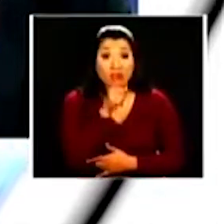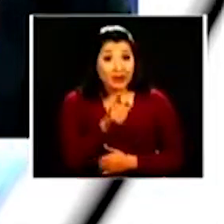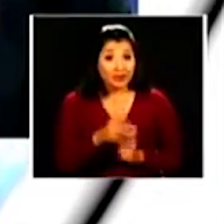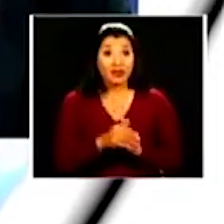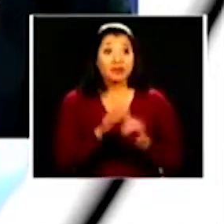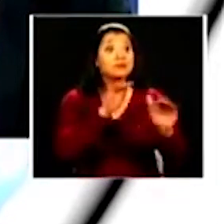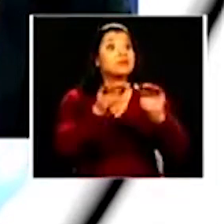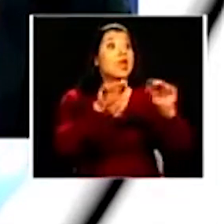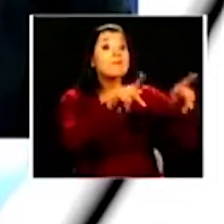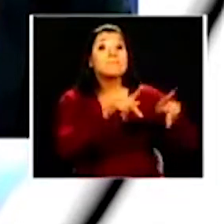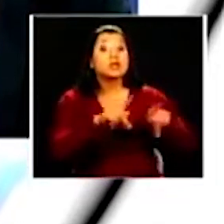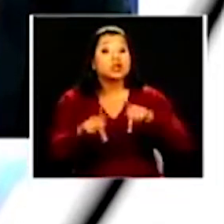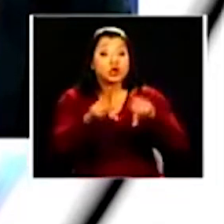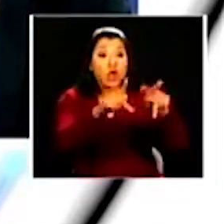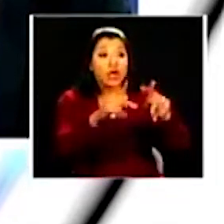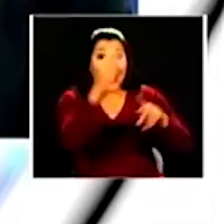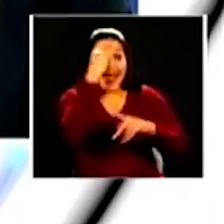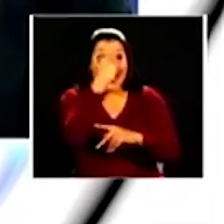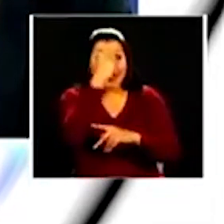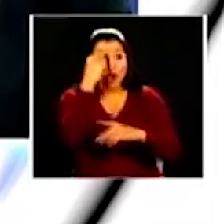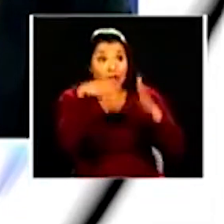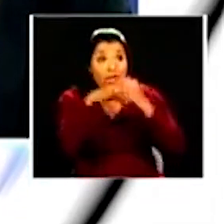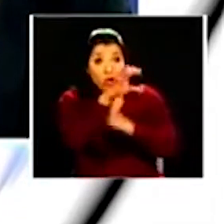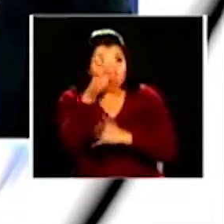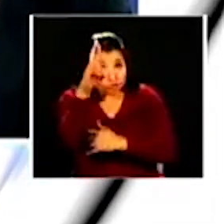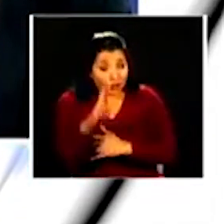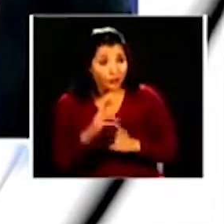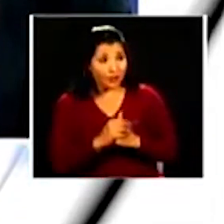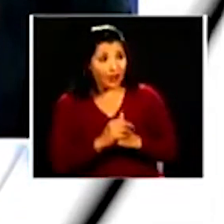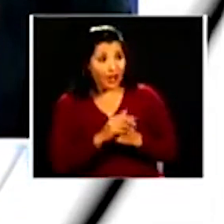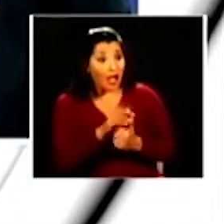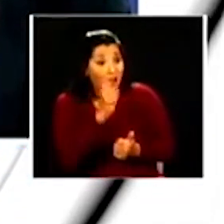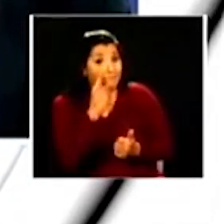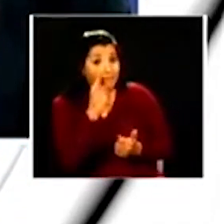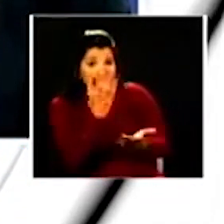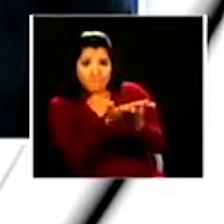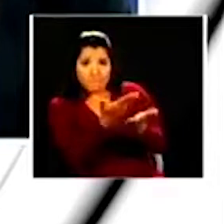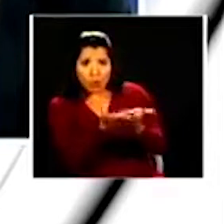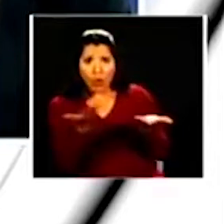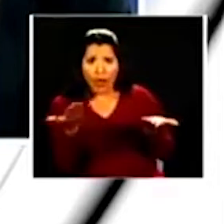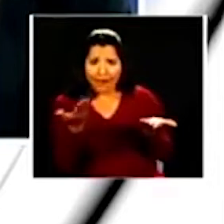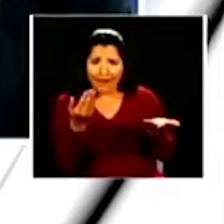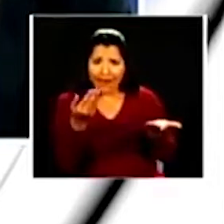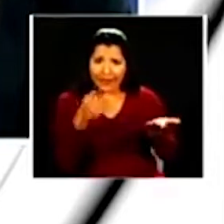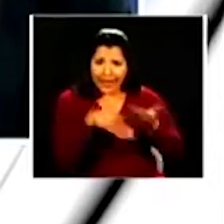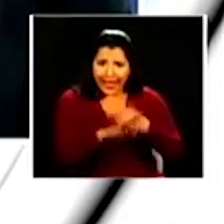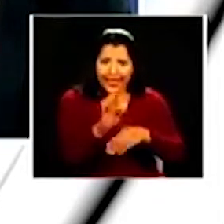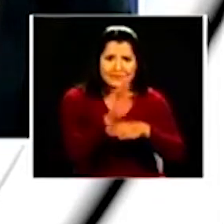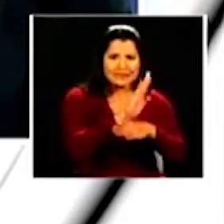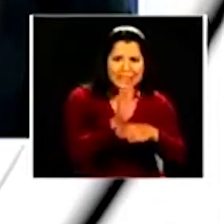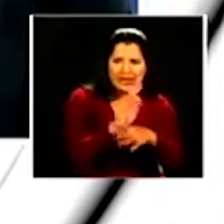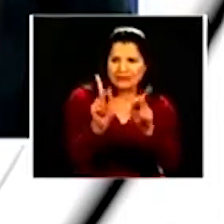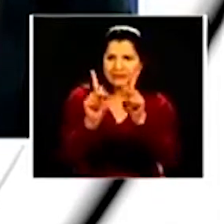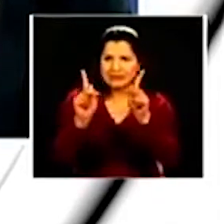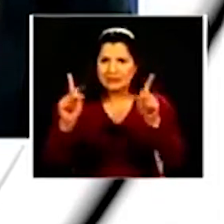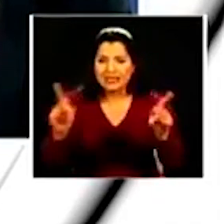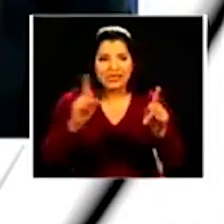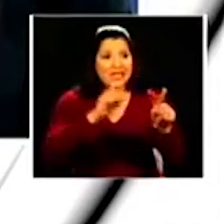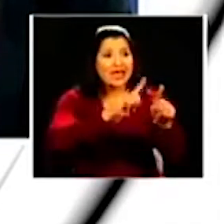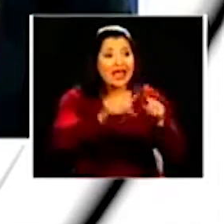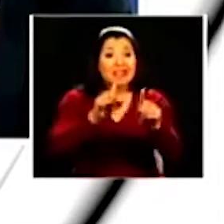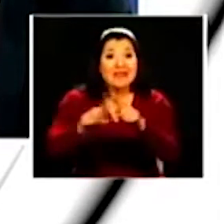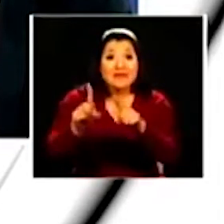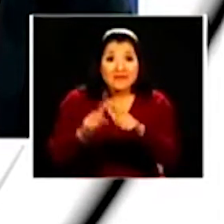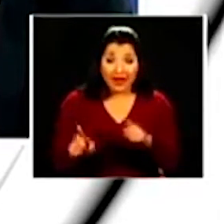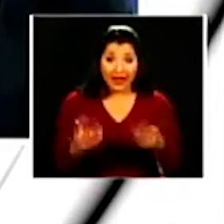Católica, población católica de este país, ahí están las pruebas en los medios de comunicación y en las diferentes acciones de este gobierno que